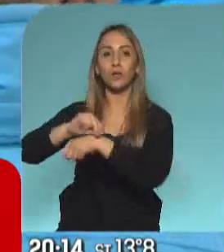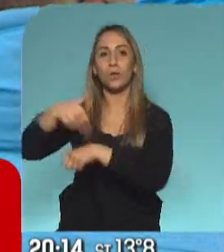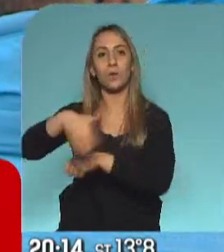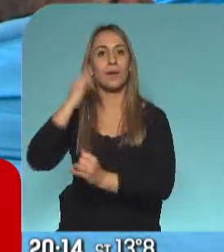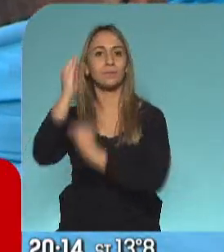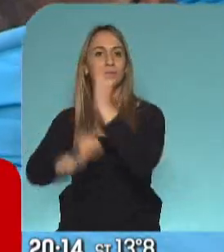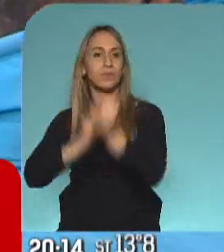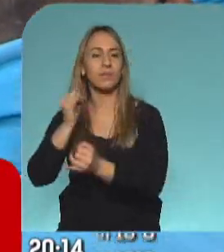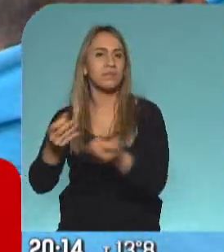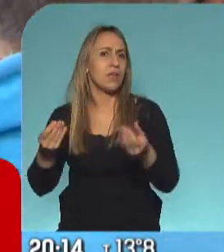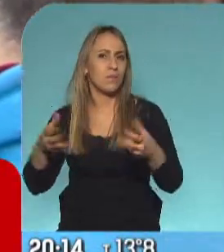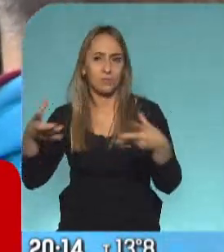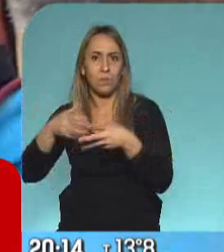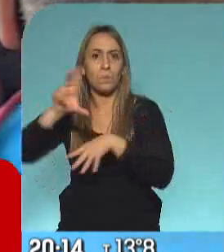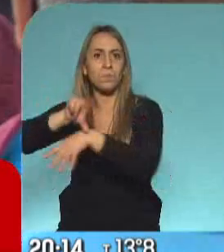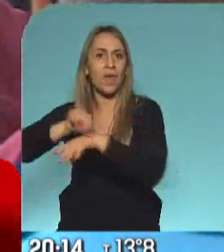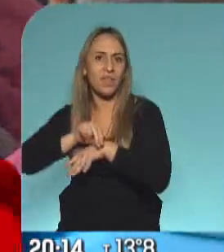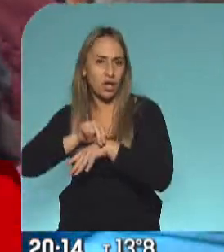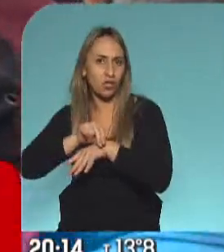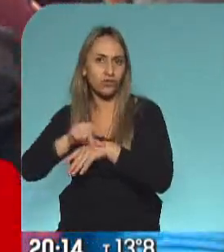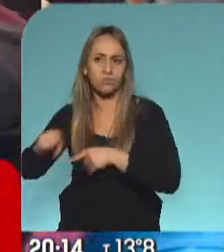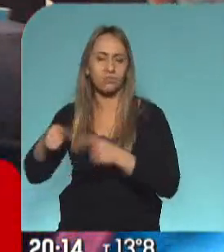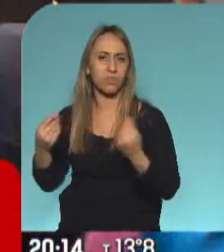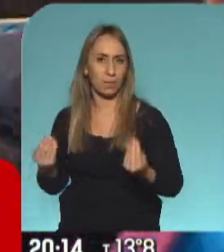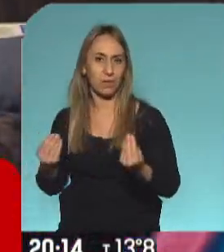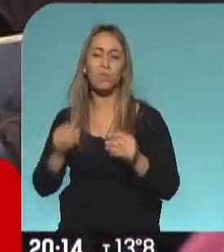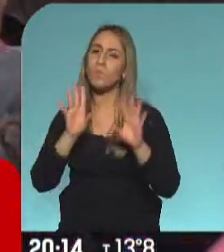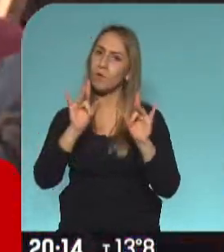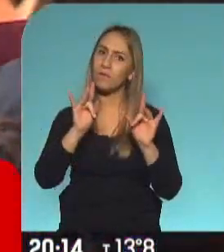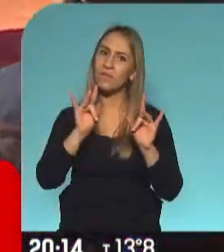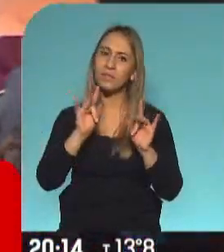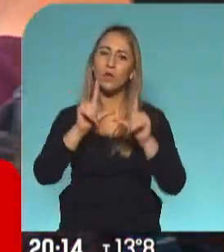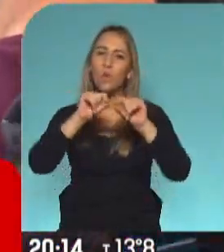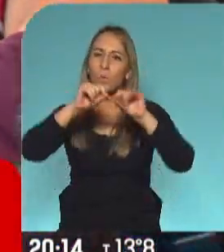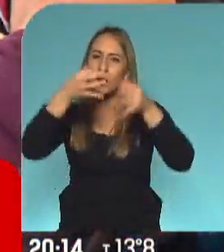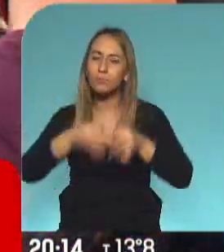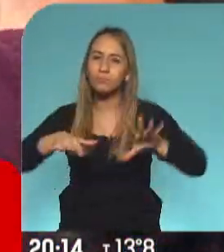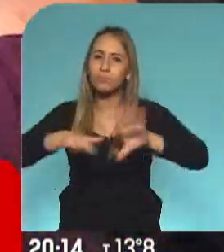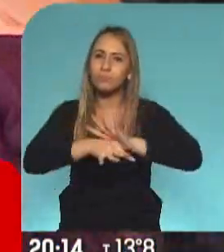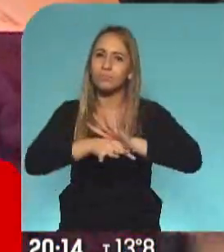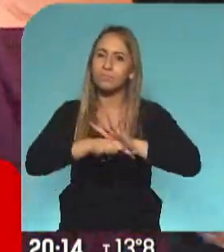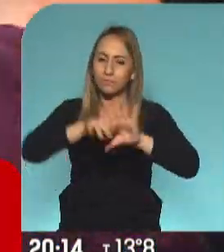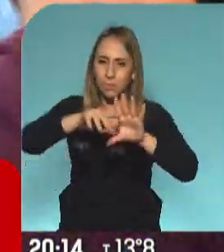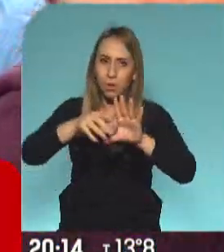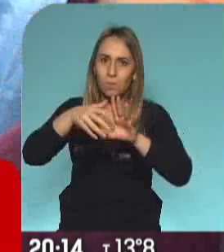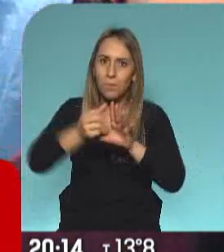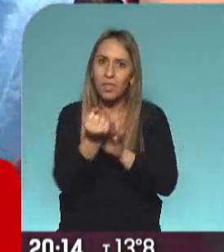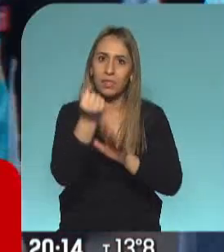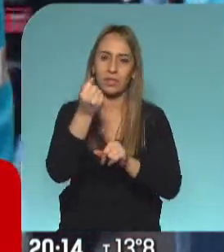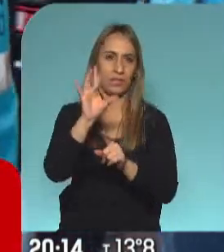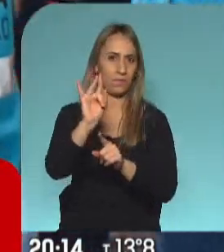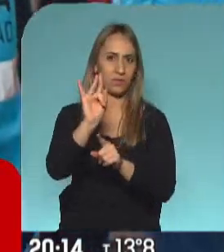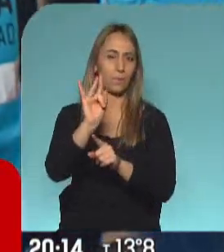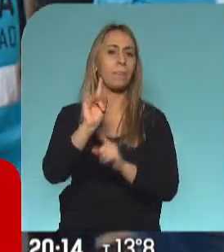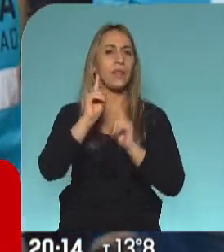con los profesionales de salud. Es difícil llegar a los números ciertos, pero mucho más difícil es ponerse